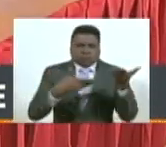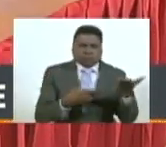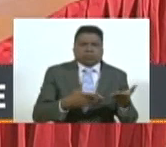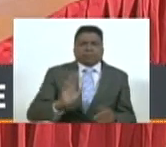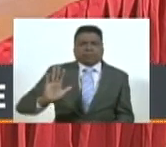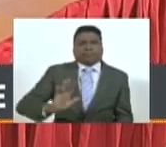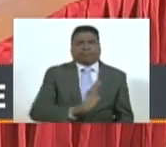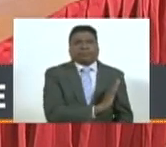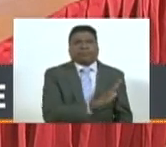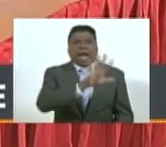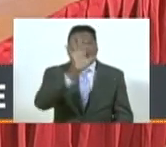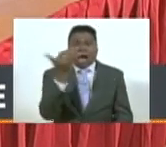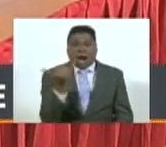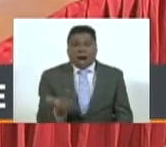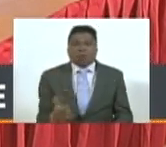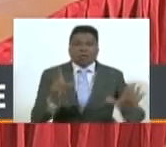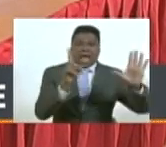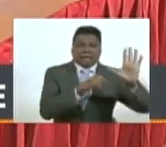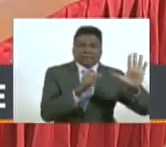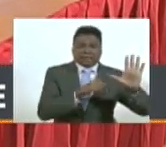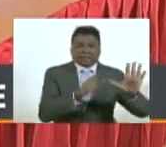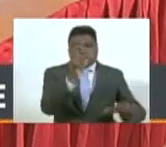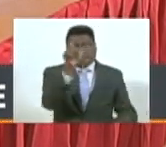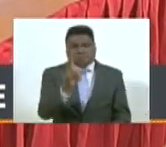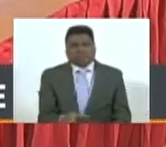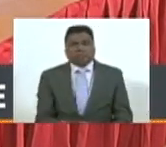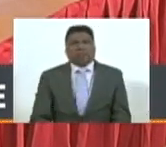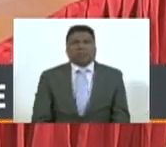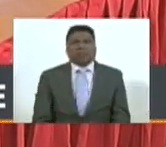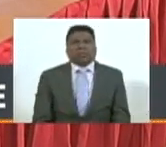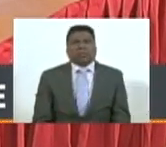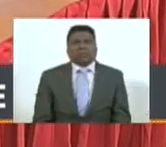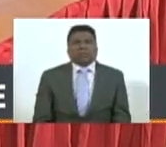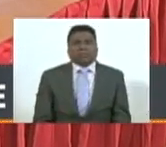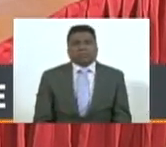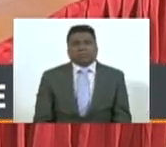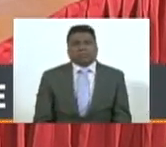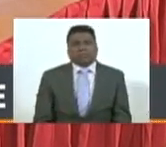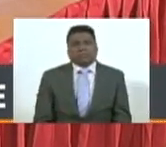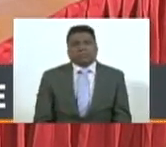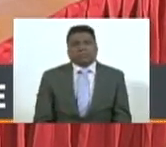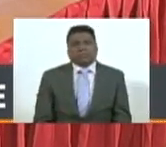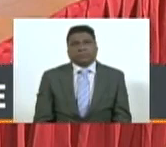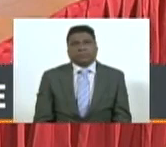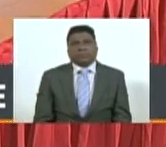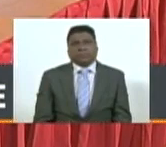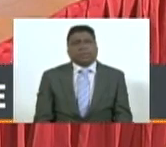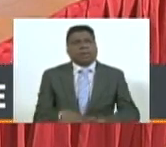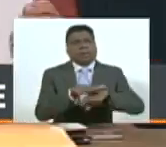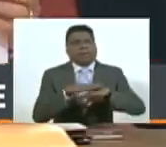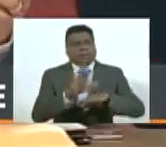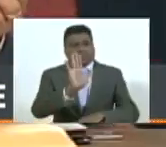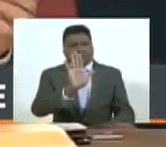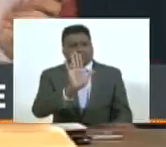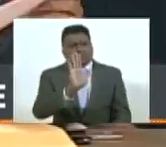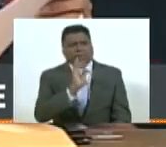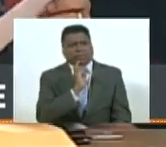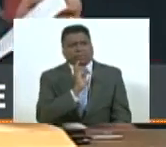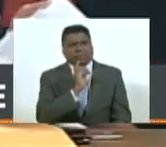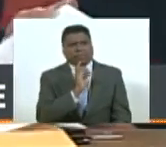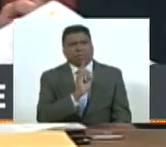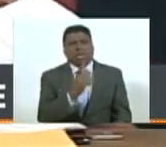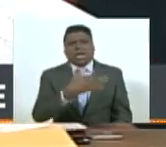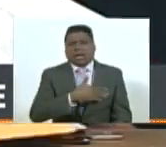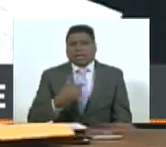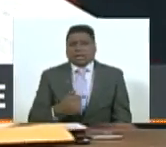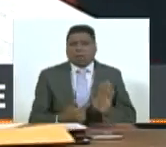lugar, la palabra la tiene Daisy Buitrago de la agencia Reuters. Por cierto, yo quiero